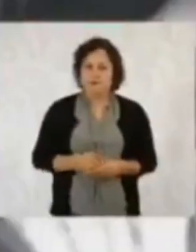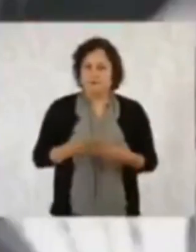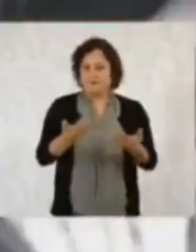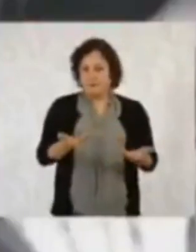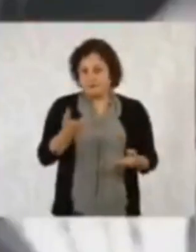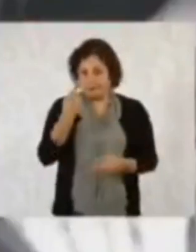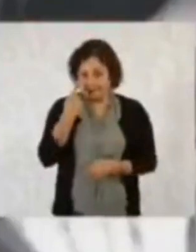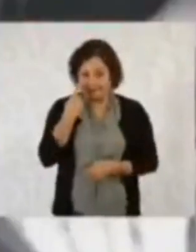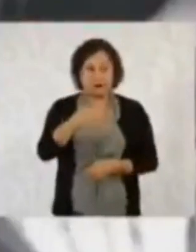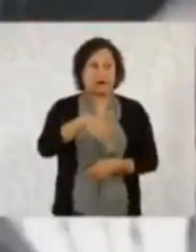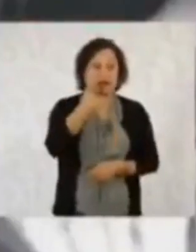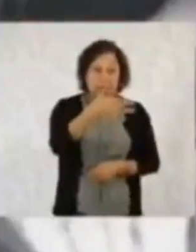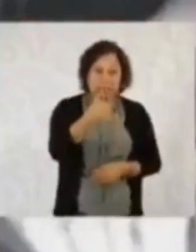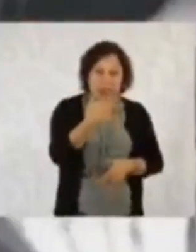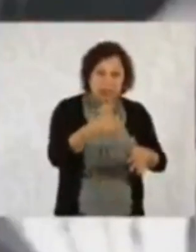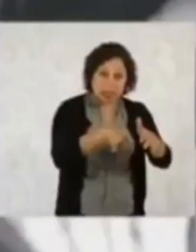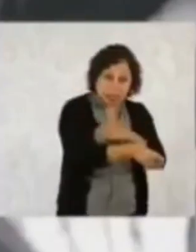vinculado con